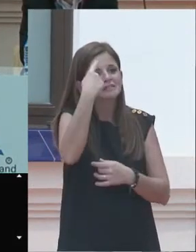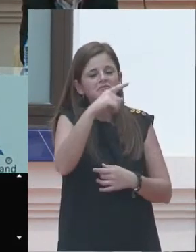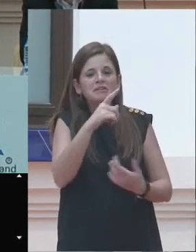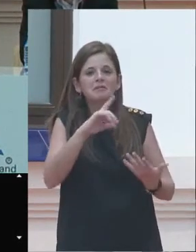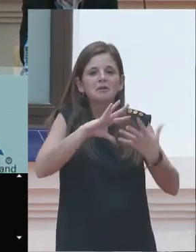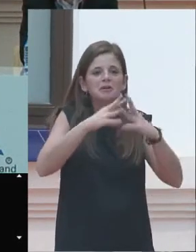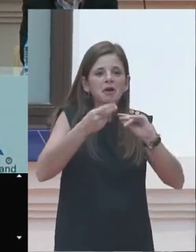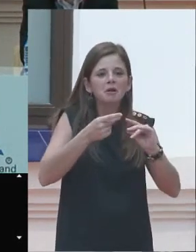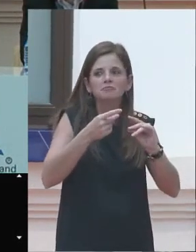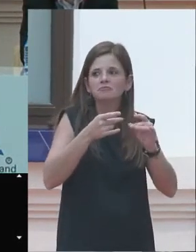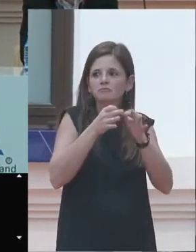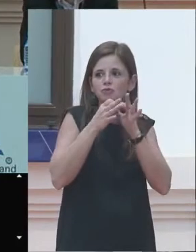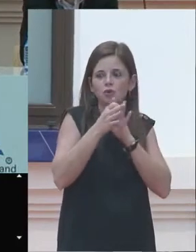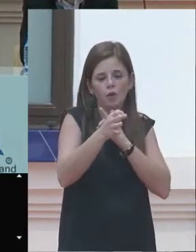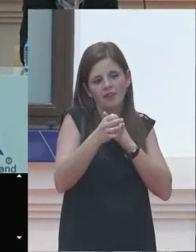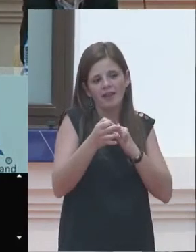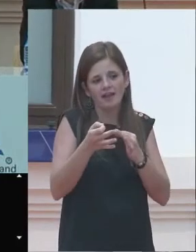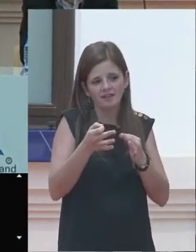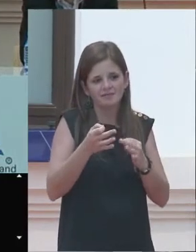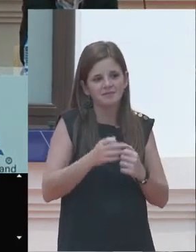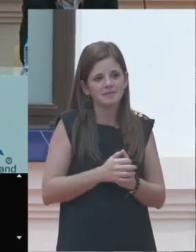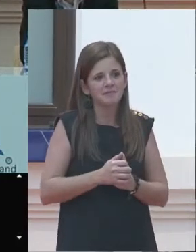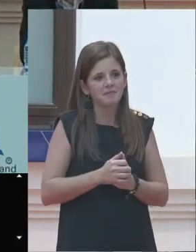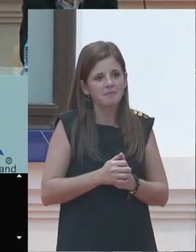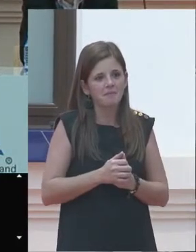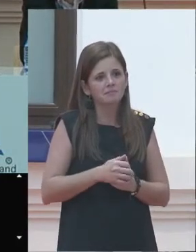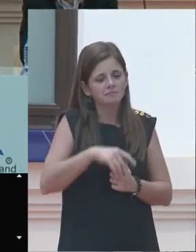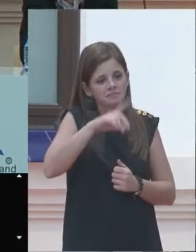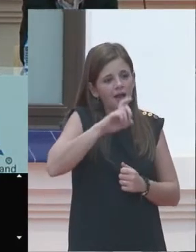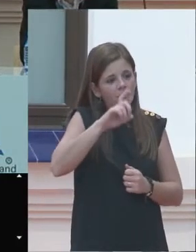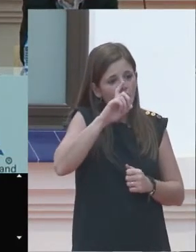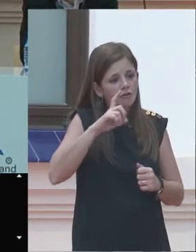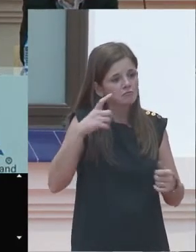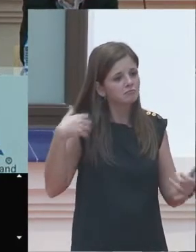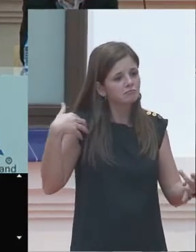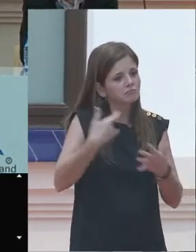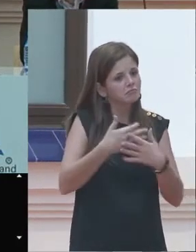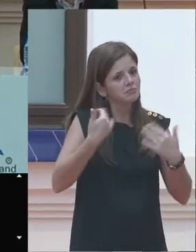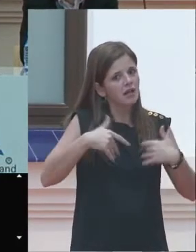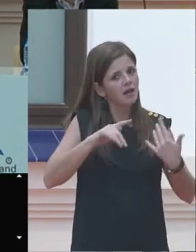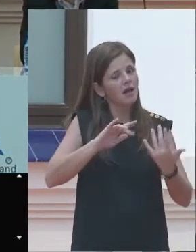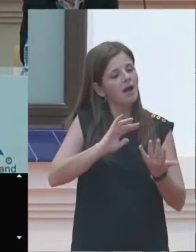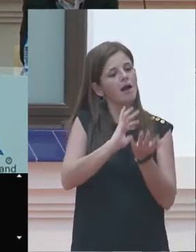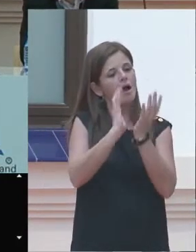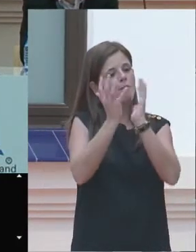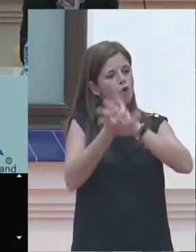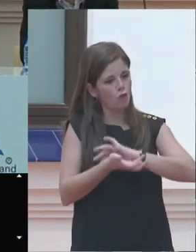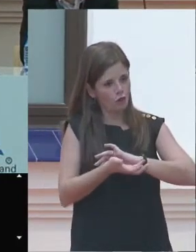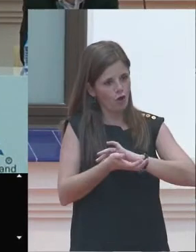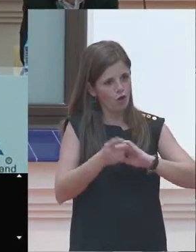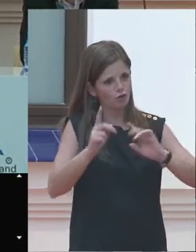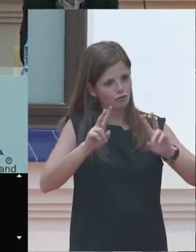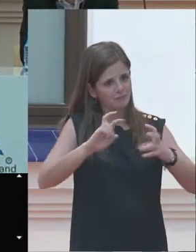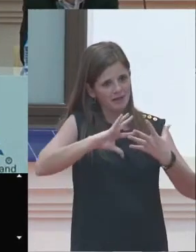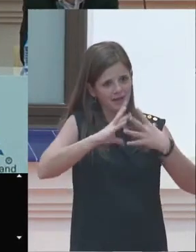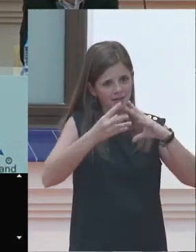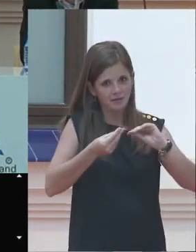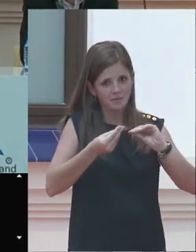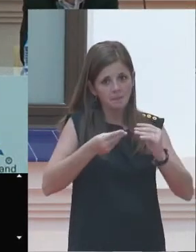el día a día sin muchas veces saberlo, ¿no? En los últimos años hemos tenido una revolución cultural alrededor de Internet. Cada